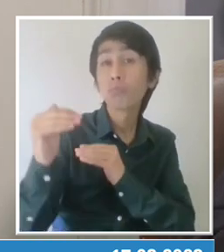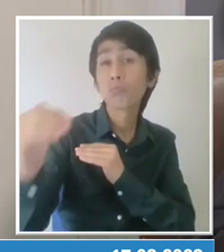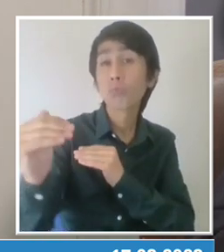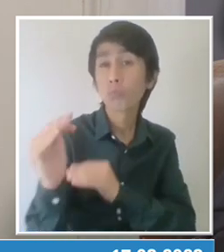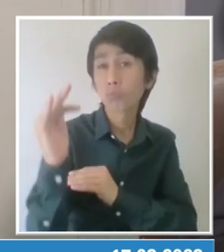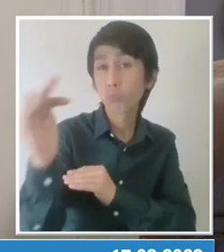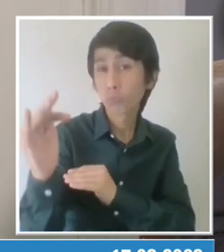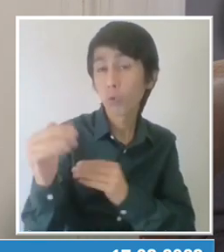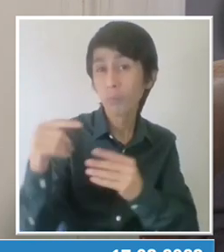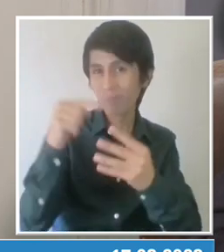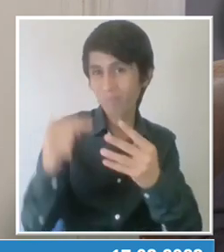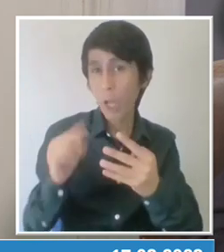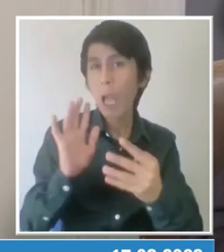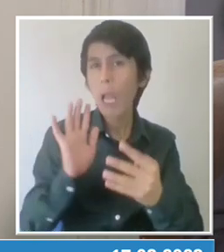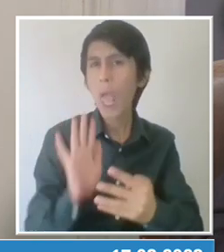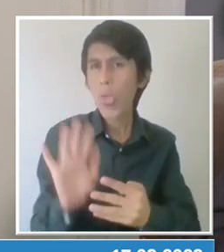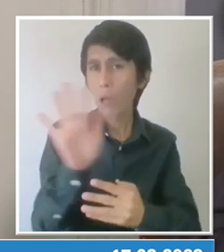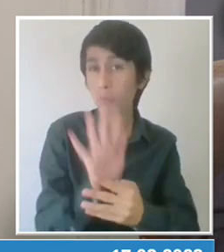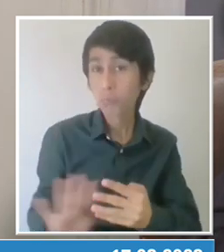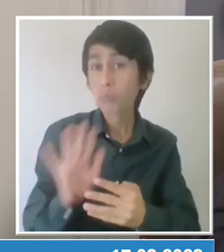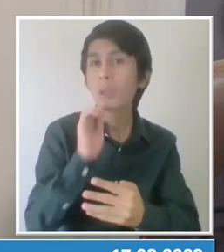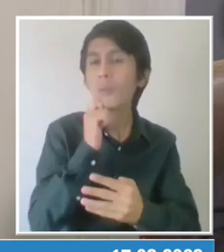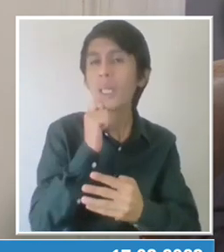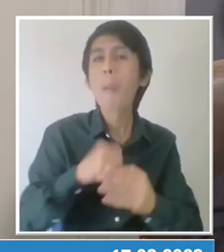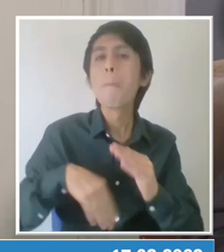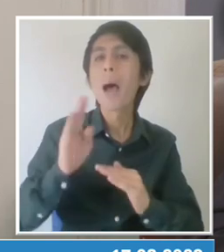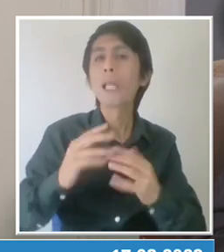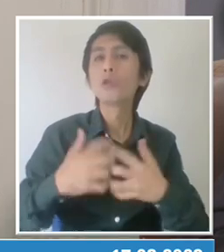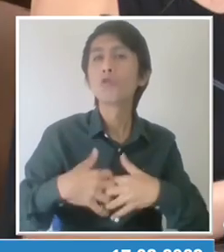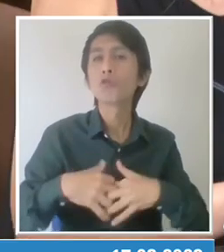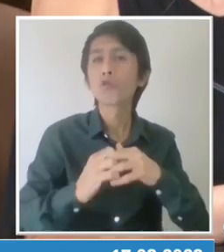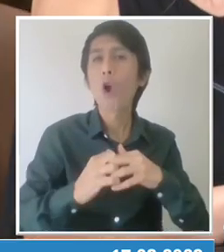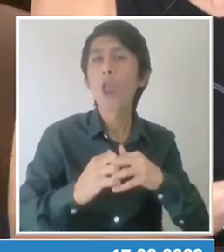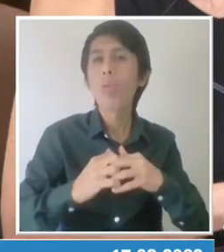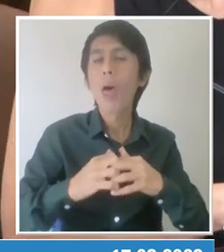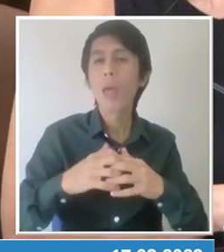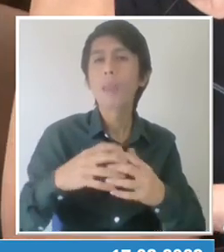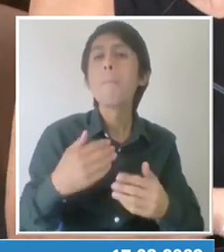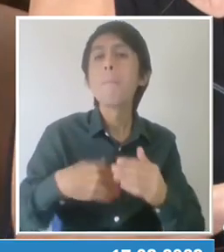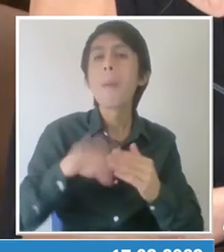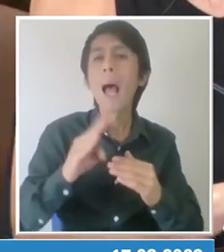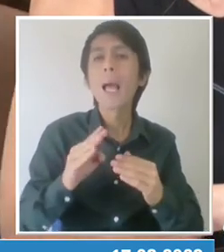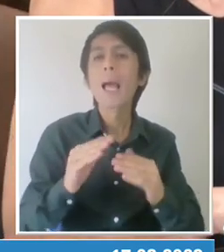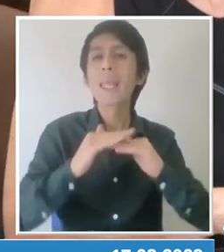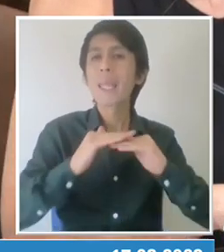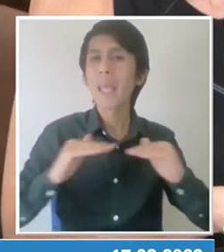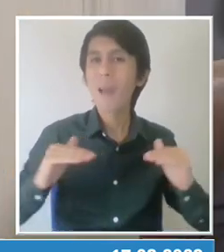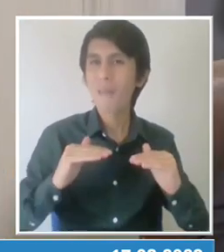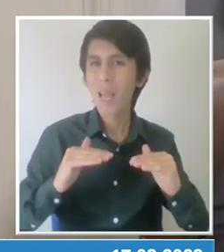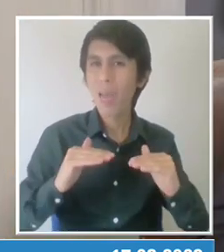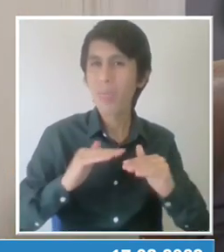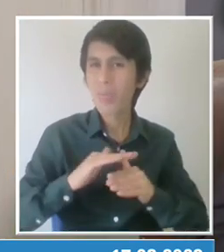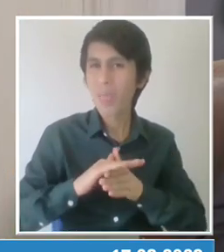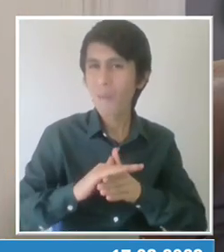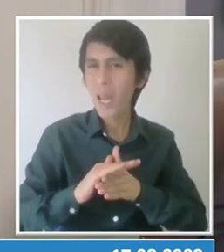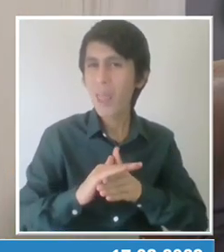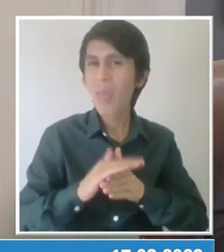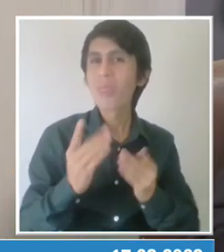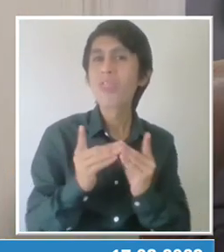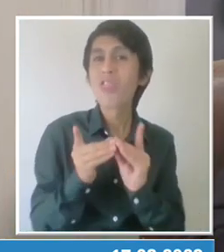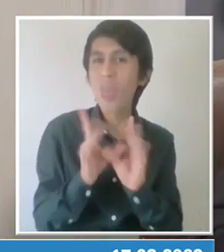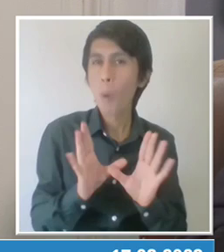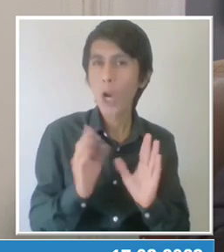y más continuidad democrática le dan a la Carta Fundamental. Ahora, yo creo que ustedes